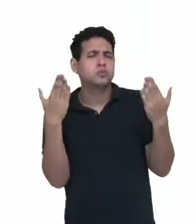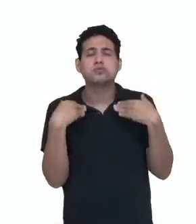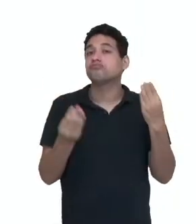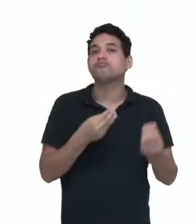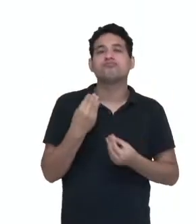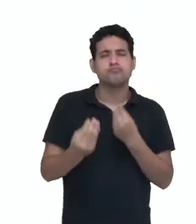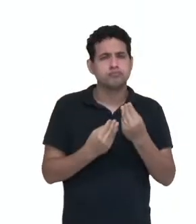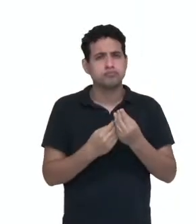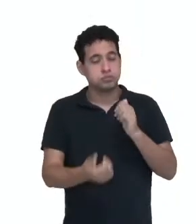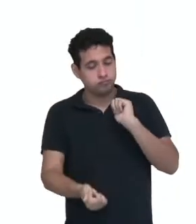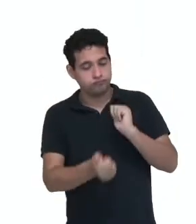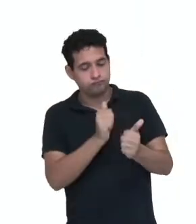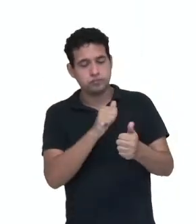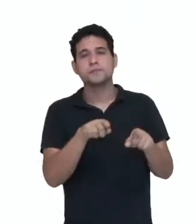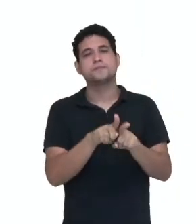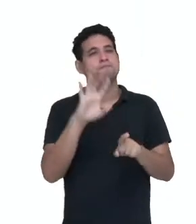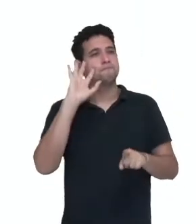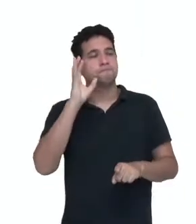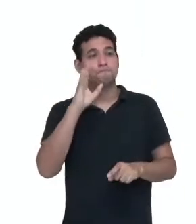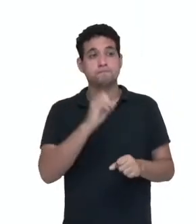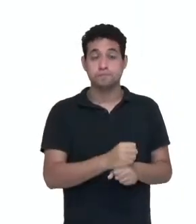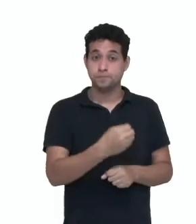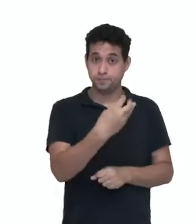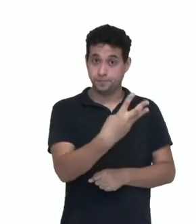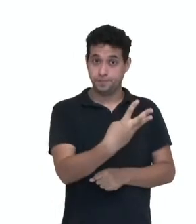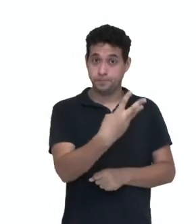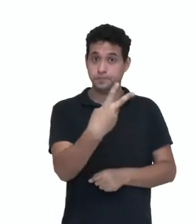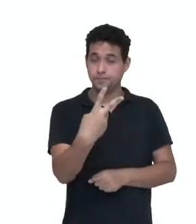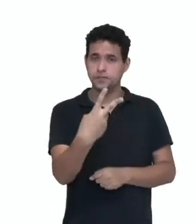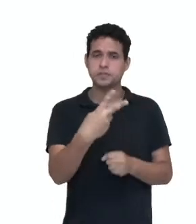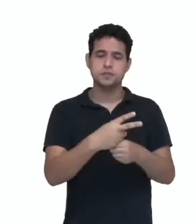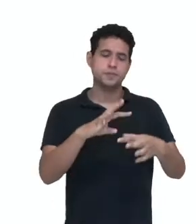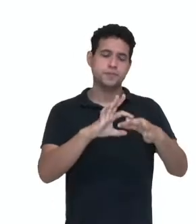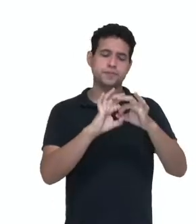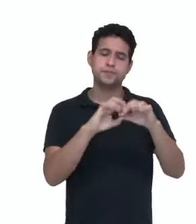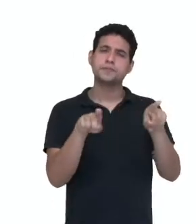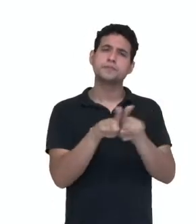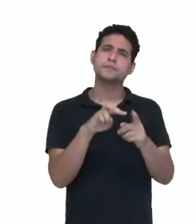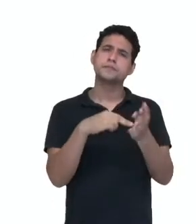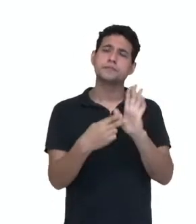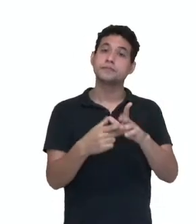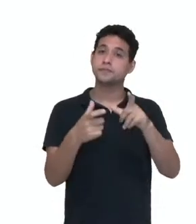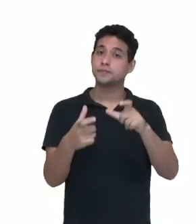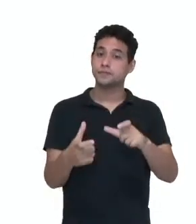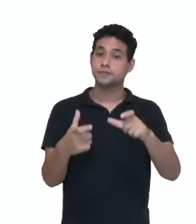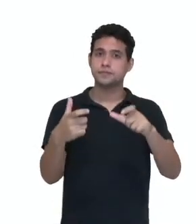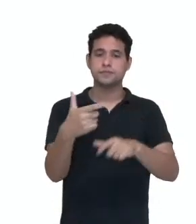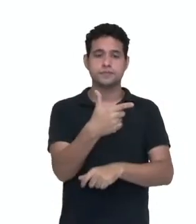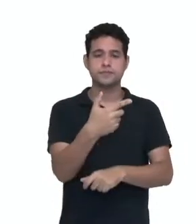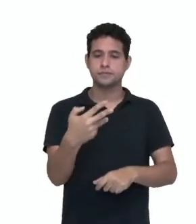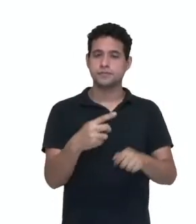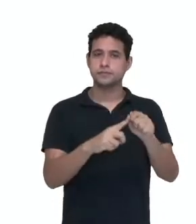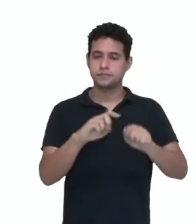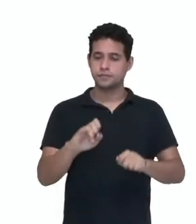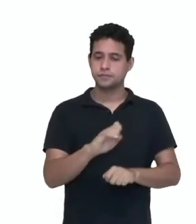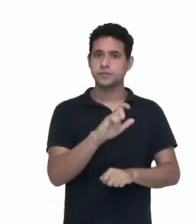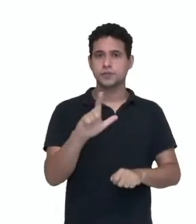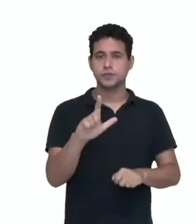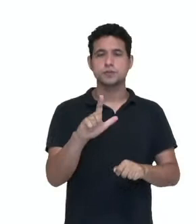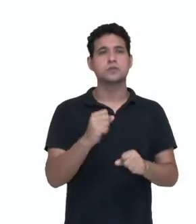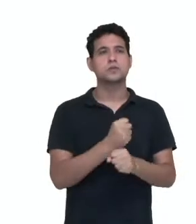Los Juegos de la 32ª Olimpíada tuvieron lugar entre el 23 de julio y 8 de agosto